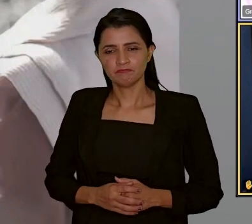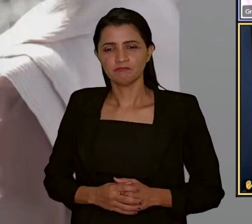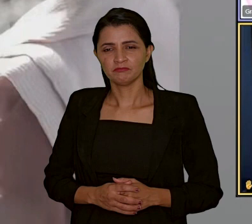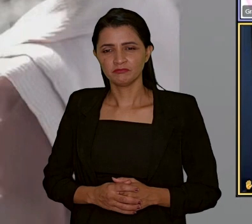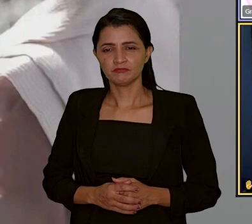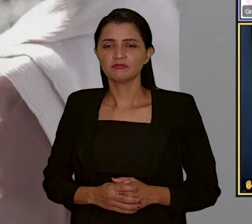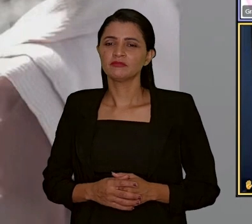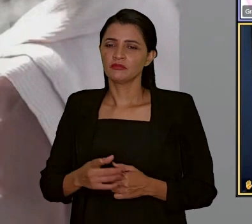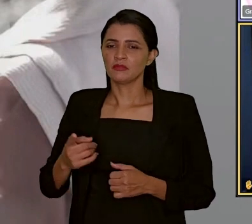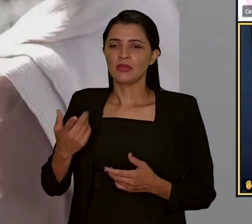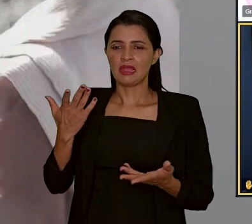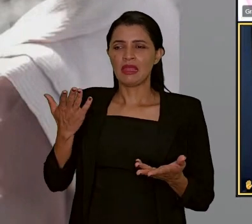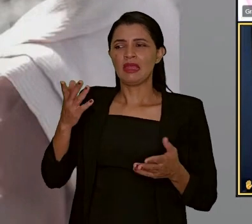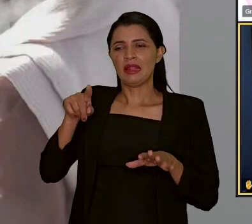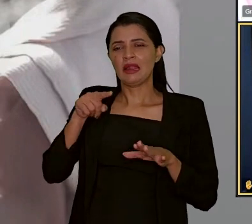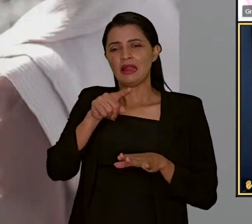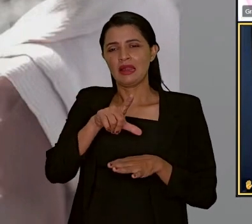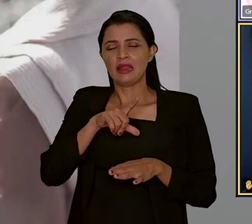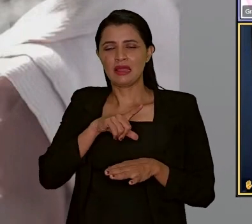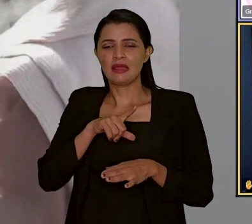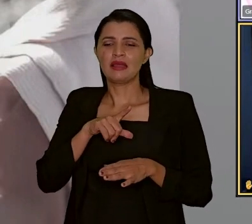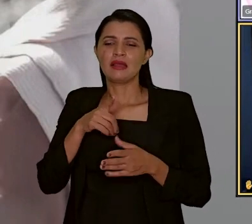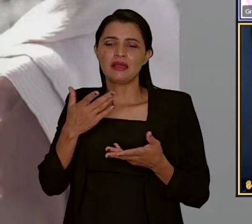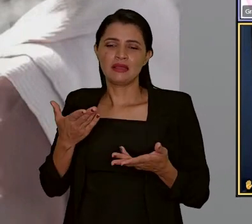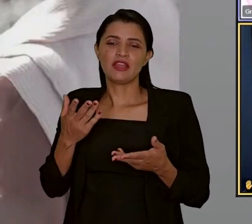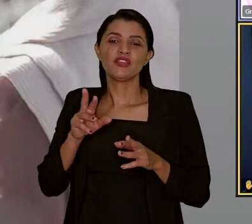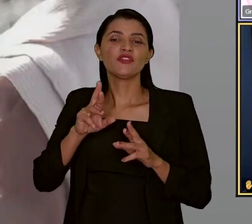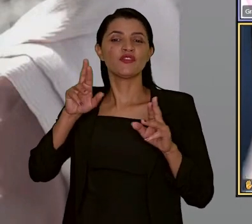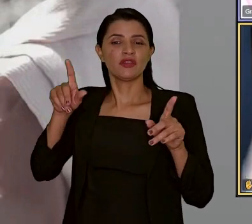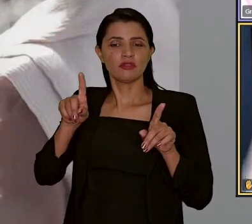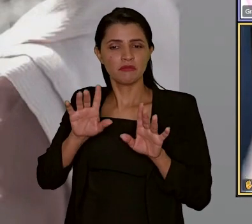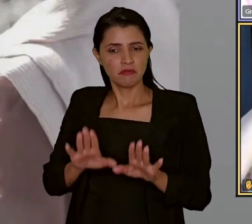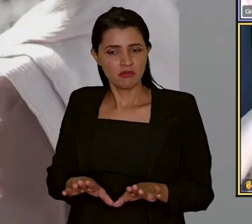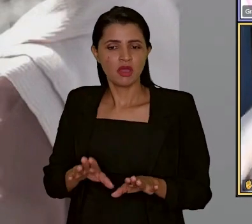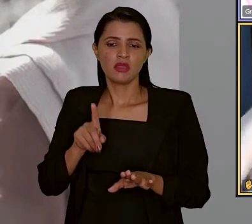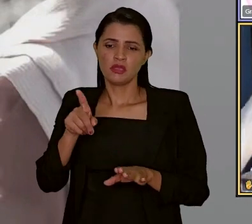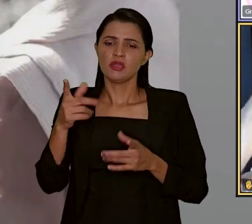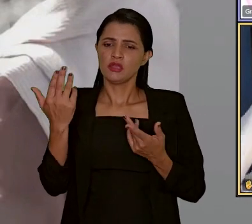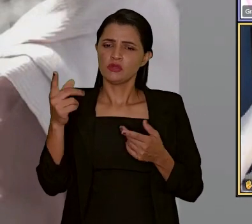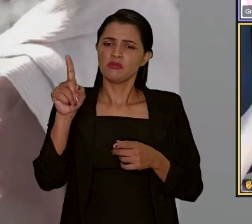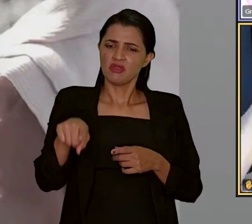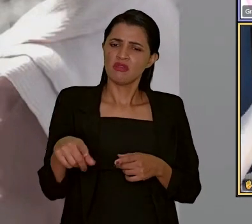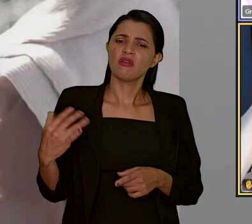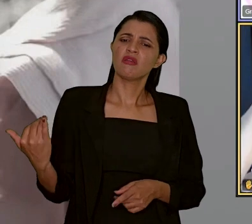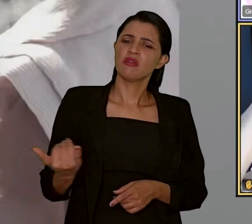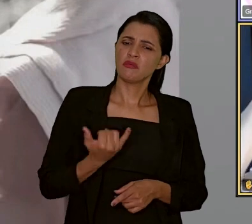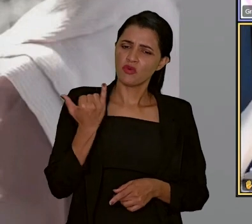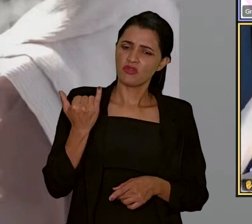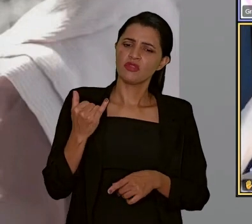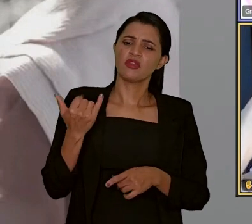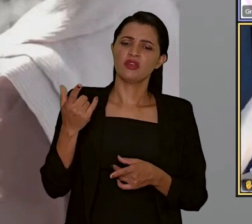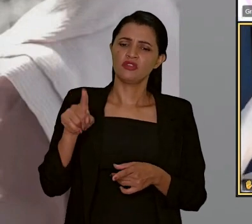mente, ¿no es verdad?, en el expediente. Así que, bueno, eso también es muy importante tenerlo presente.